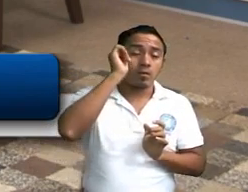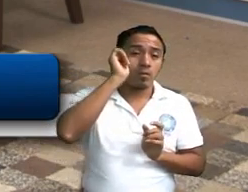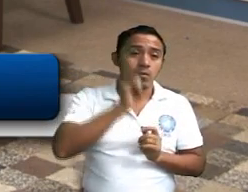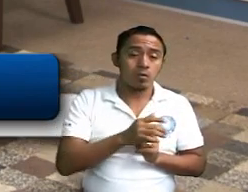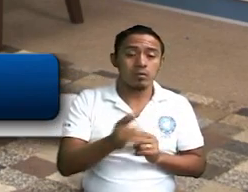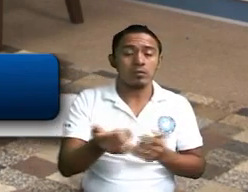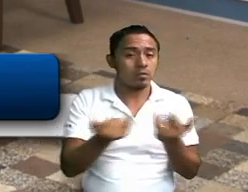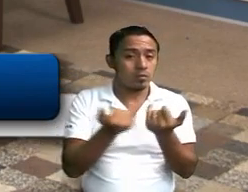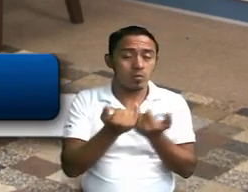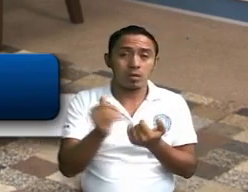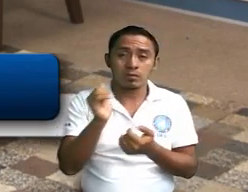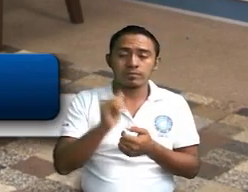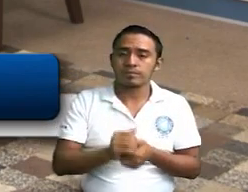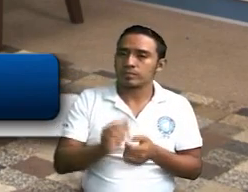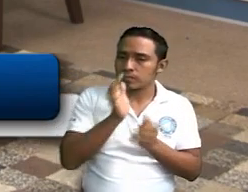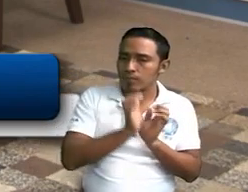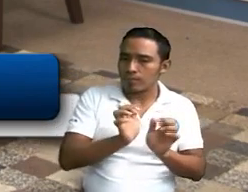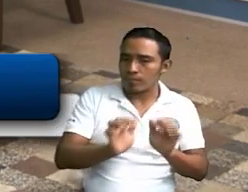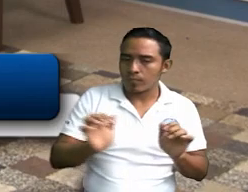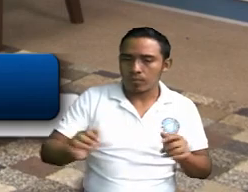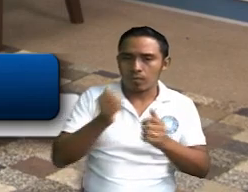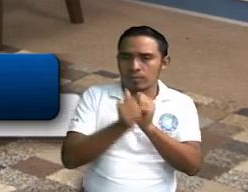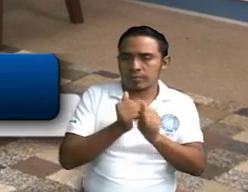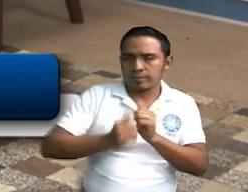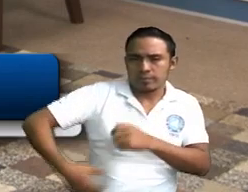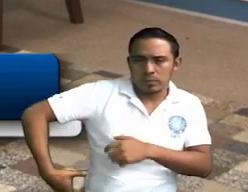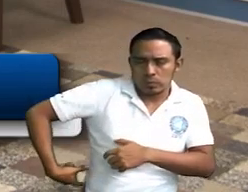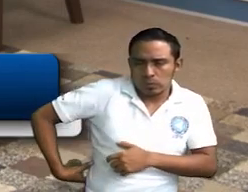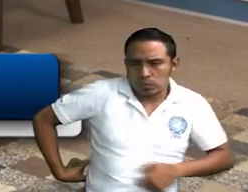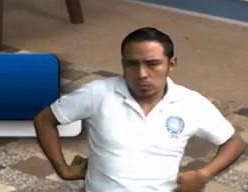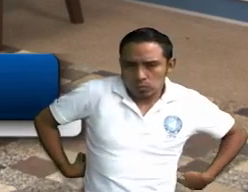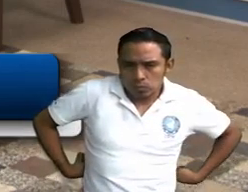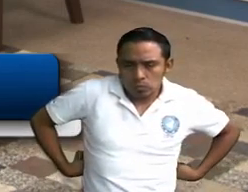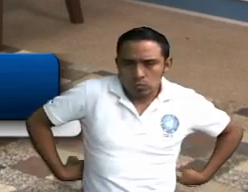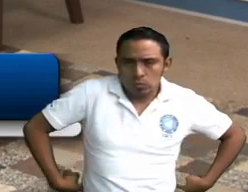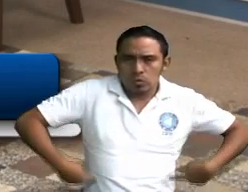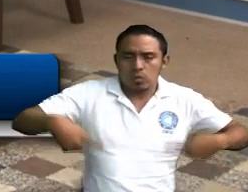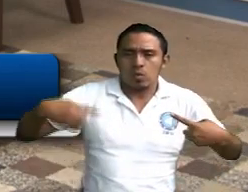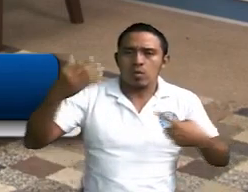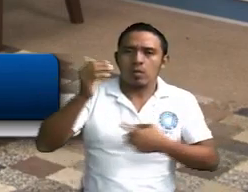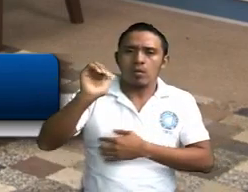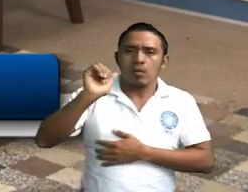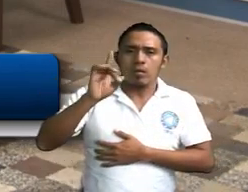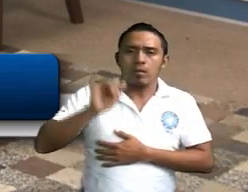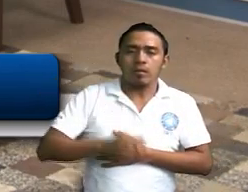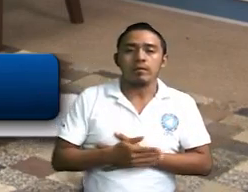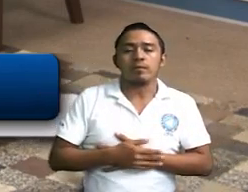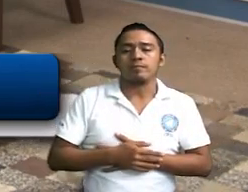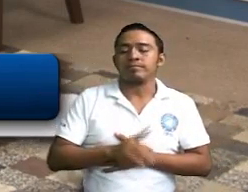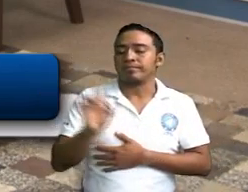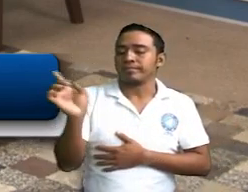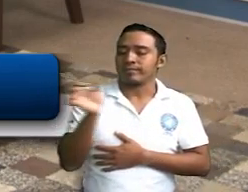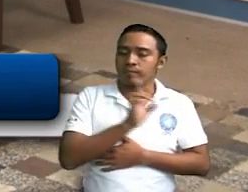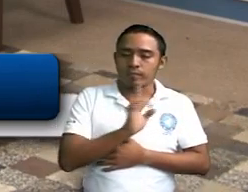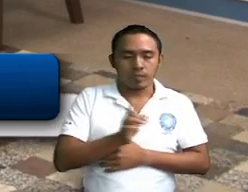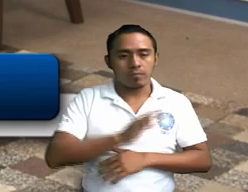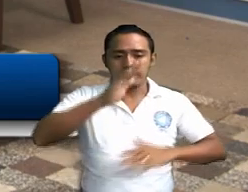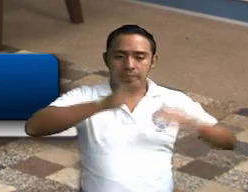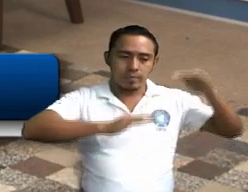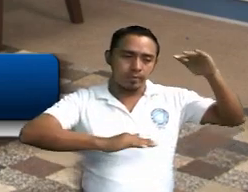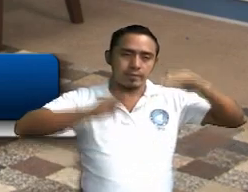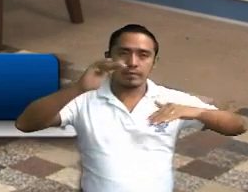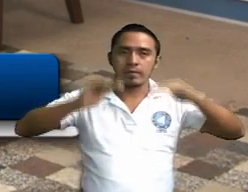las enfermedades y las lesiones en las caderas, o tiende a variar por la edad. Es muy variante por la edad. Por